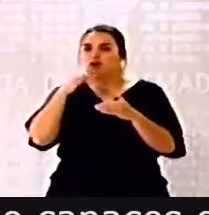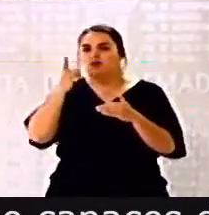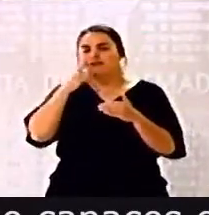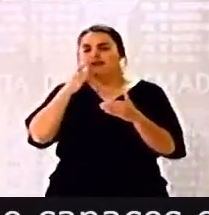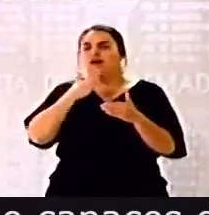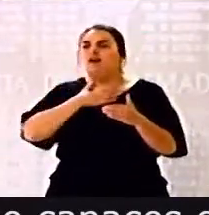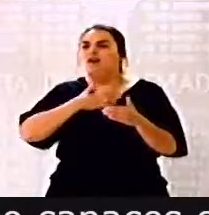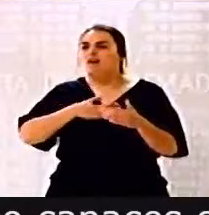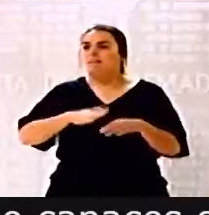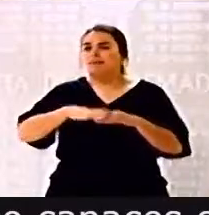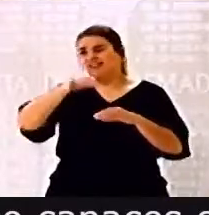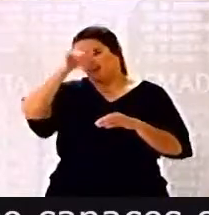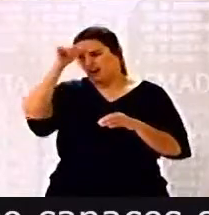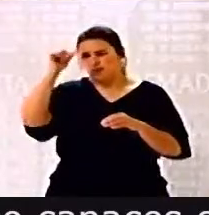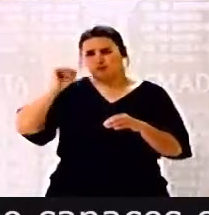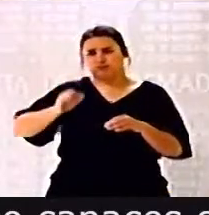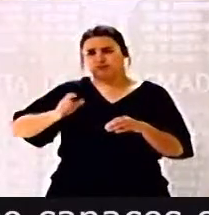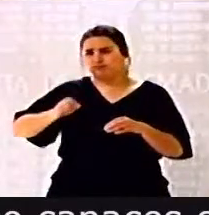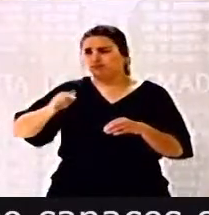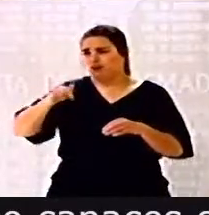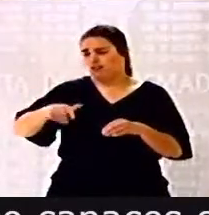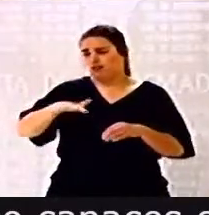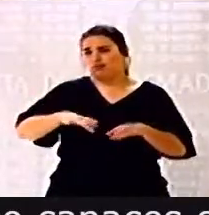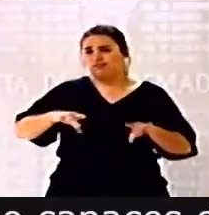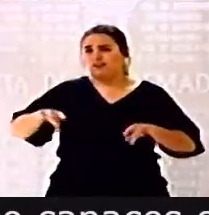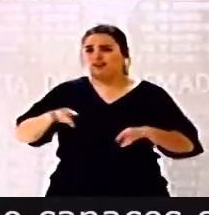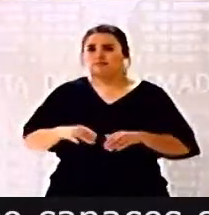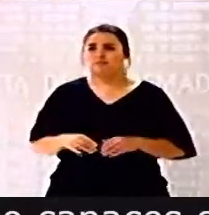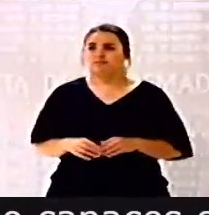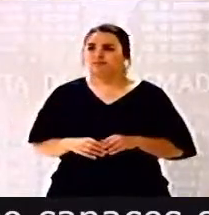alivio al calor que suele hacer en esta tierra.